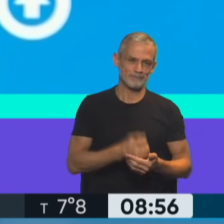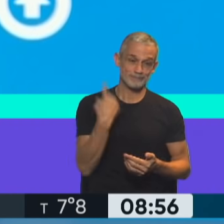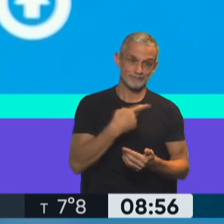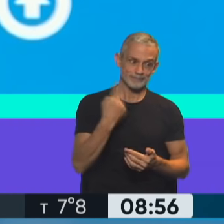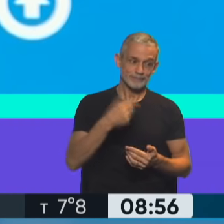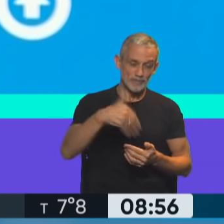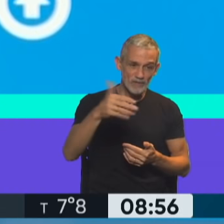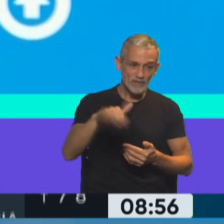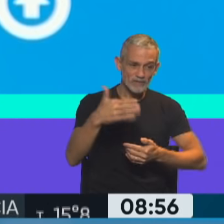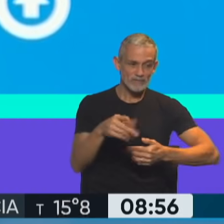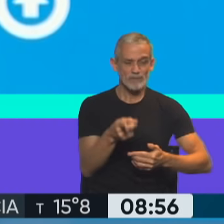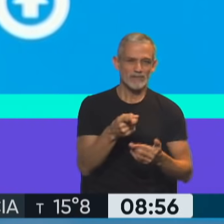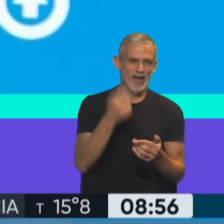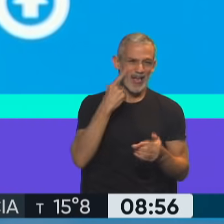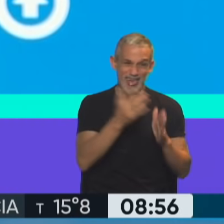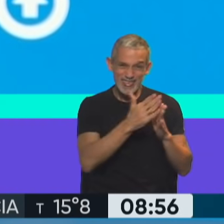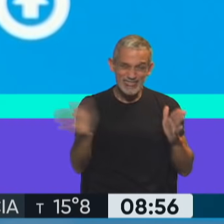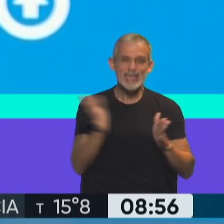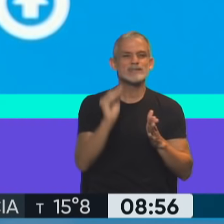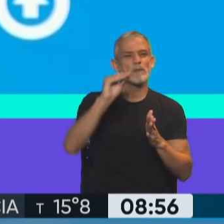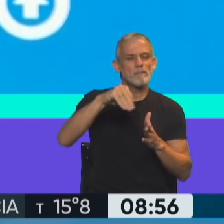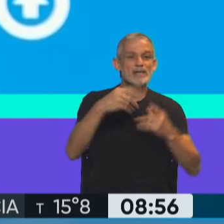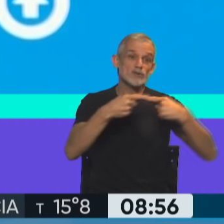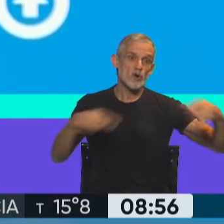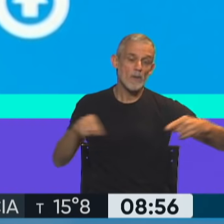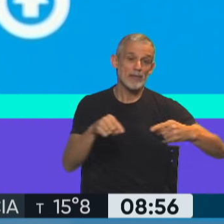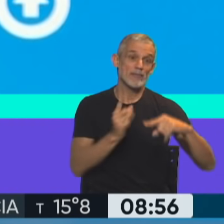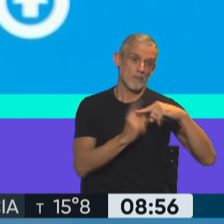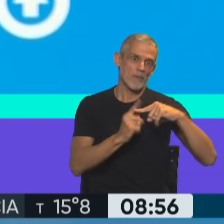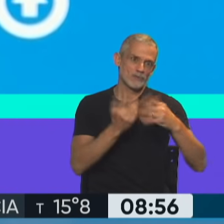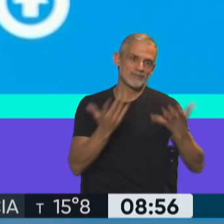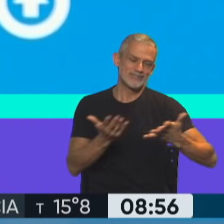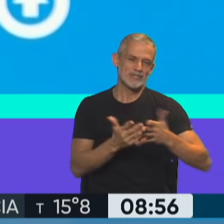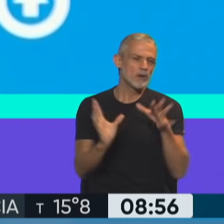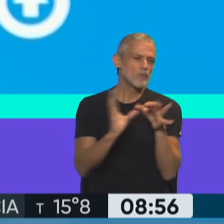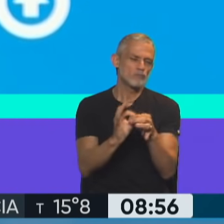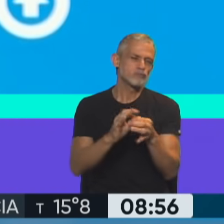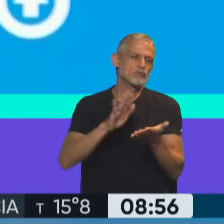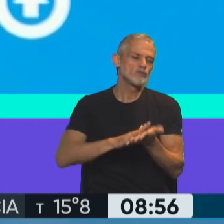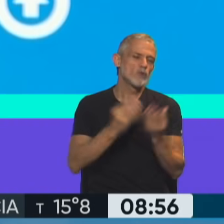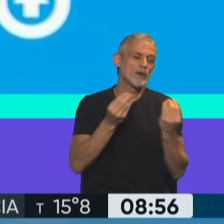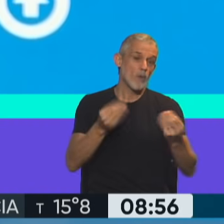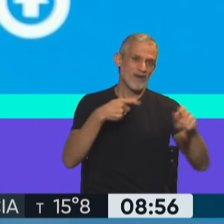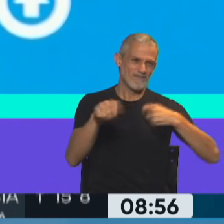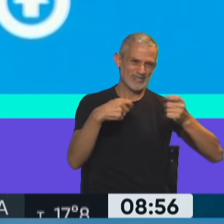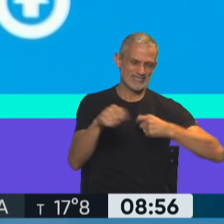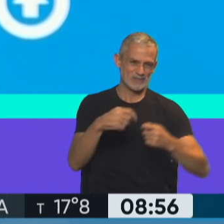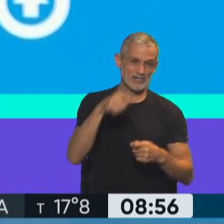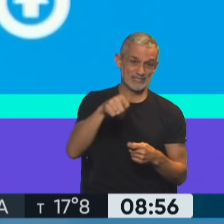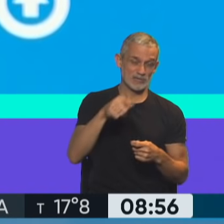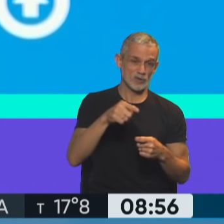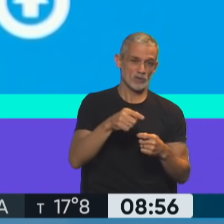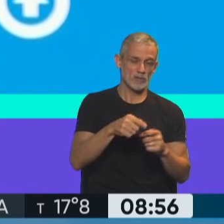a tener en los próximos días más novedades positivas vinculado a la flexibilización de